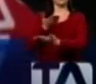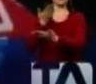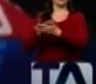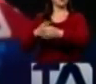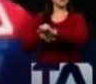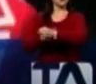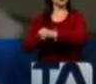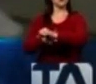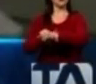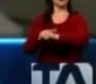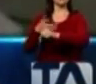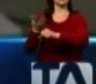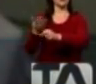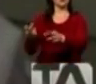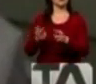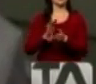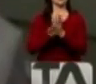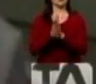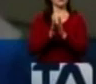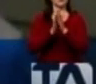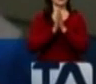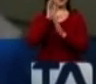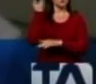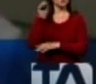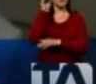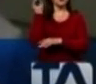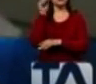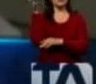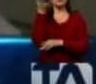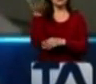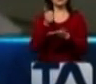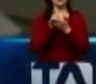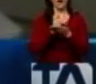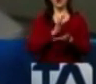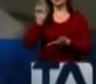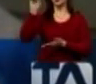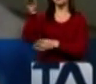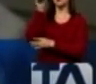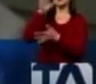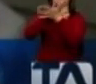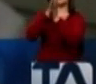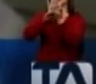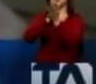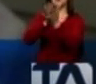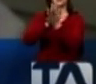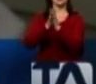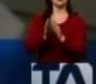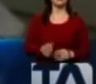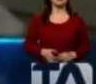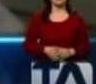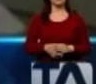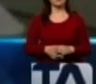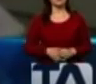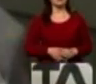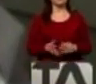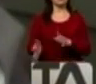Macas, no nos querían recibir. Pedían una ambulancia para sacarle a Cuenca, al seguro, y no le daban que no hay ambulancias, que esto, que el otro. He estado intentando